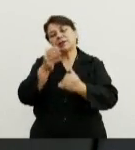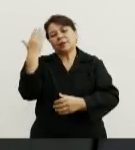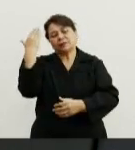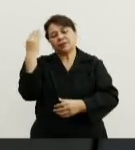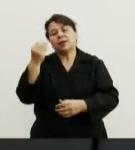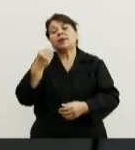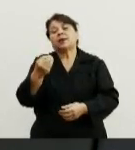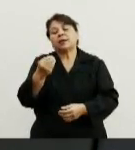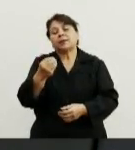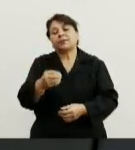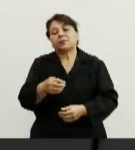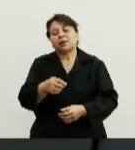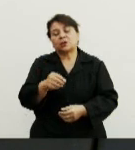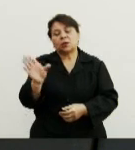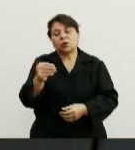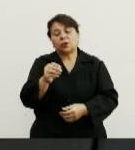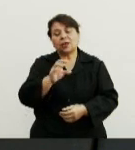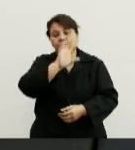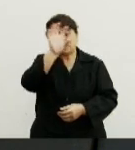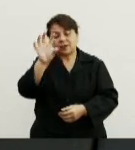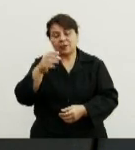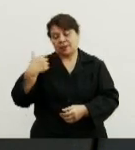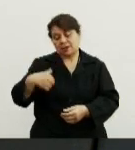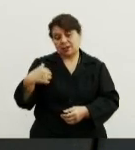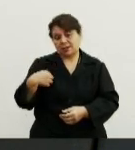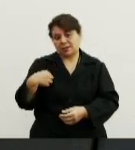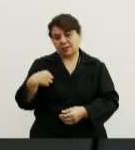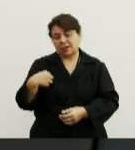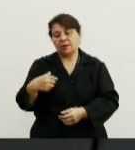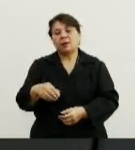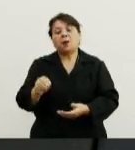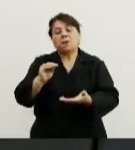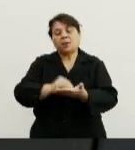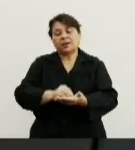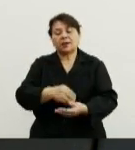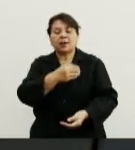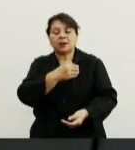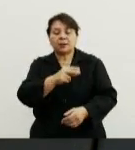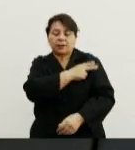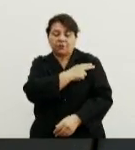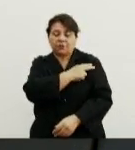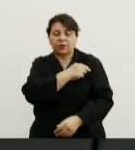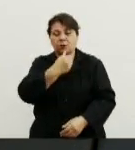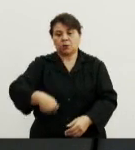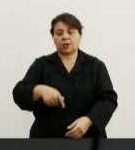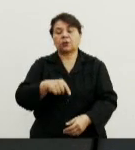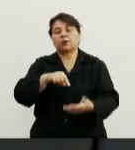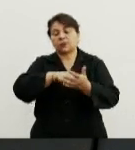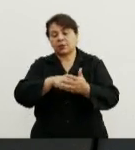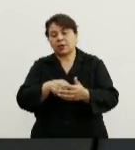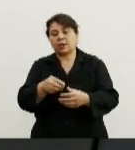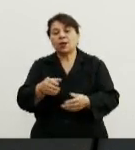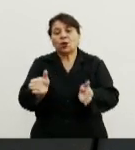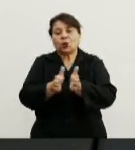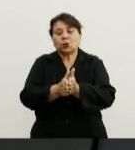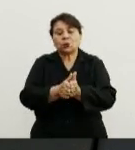gobernadores de cada una de las provincias argentinas sumado a esto el jefe del gobierno porteño con el presidente de la nación en